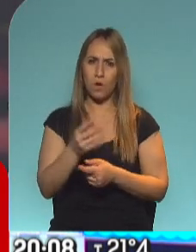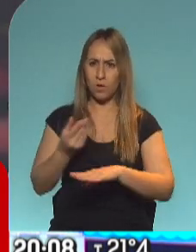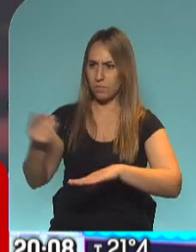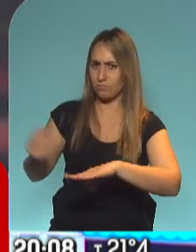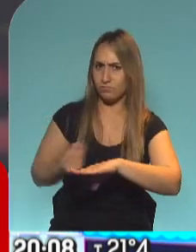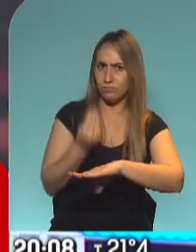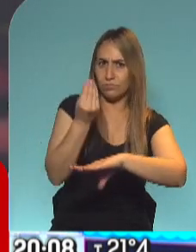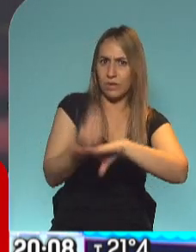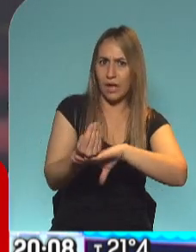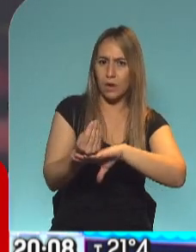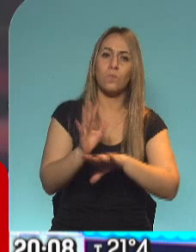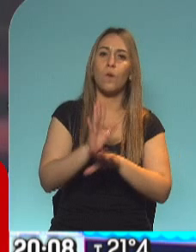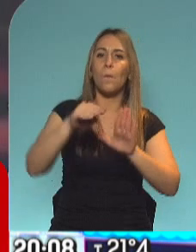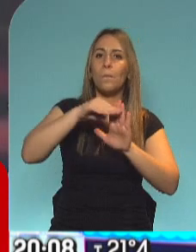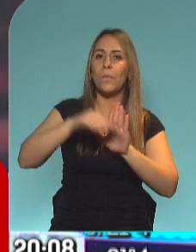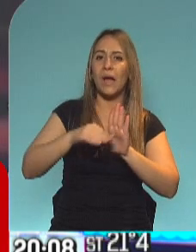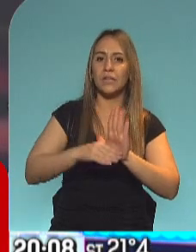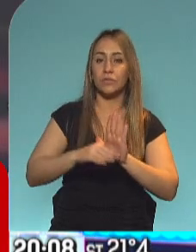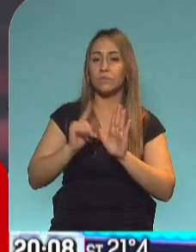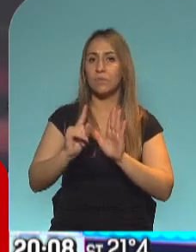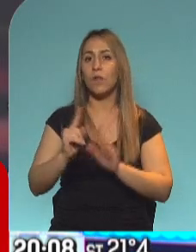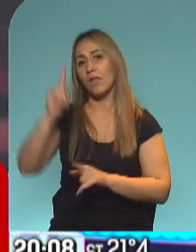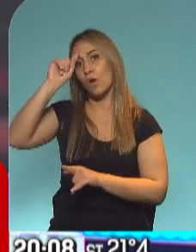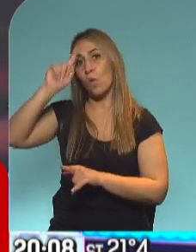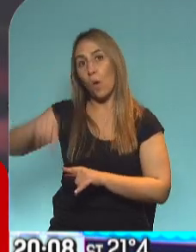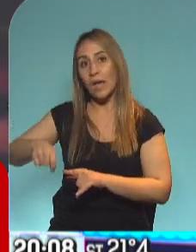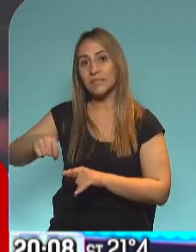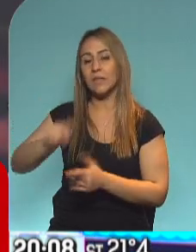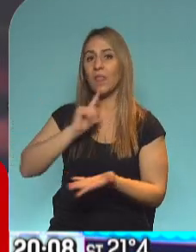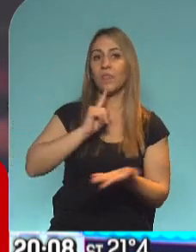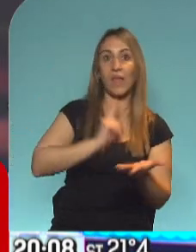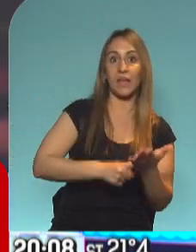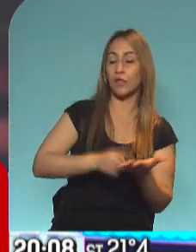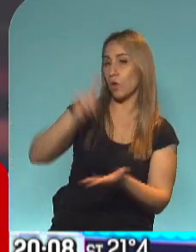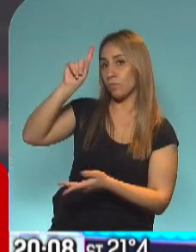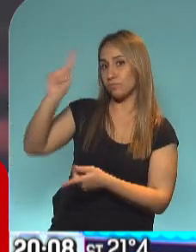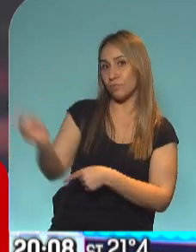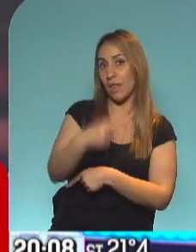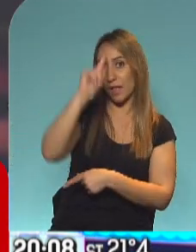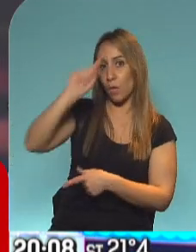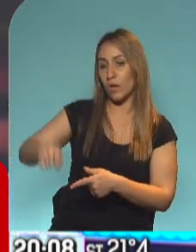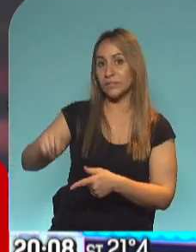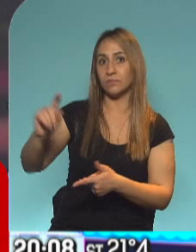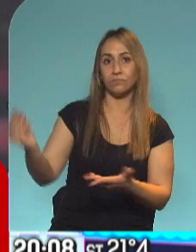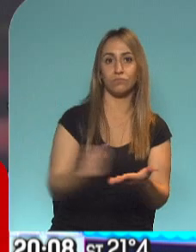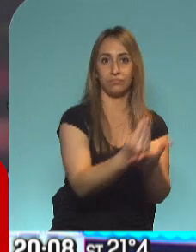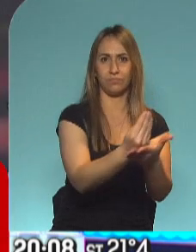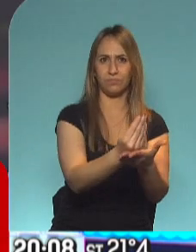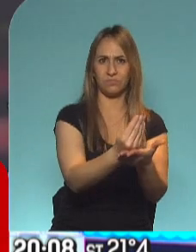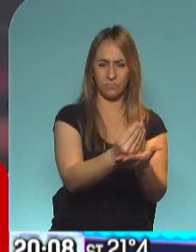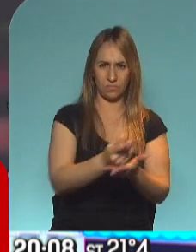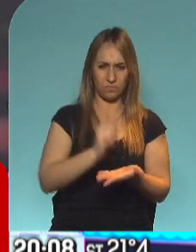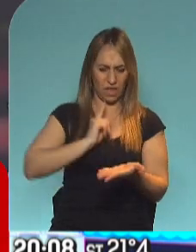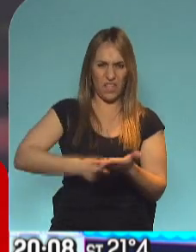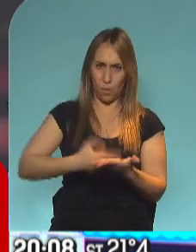constitucional de un procedimiento, que es el traslado de jueces por decreto. Y lo importante no es los nombres de